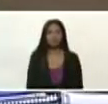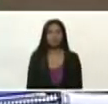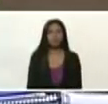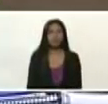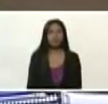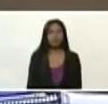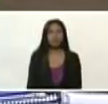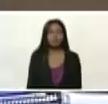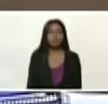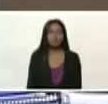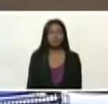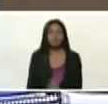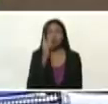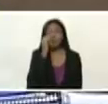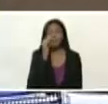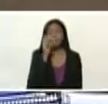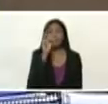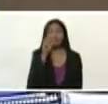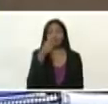¿verdad? A Francisco Rojas,